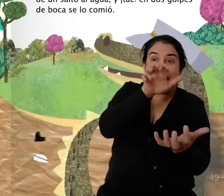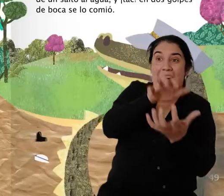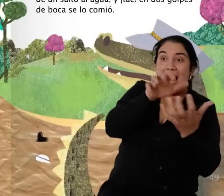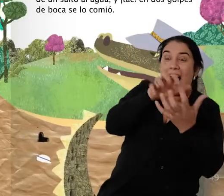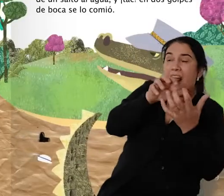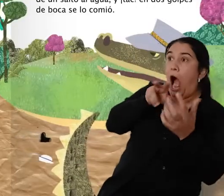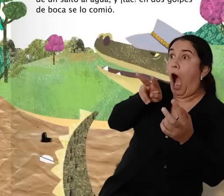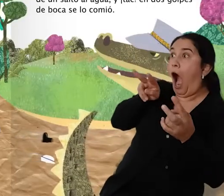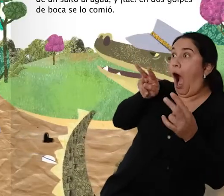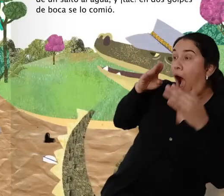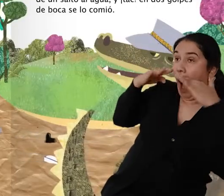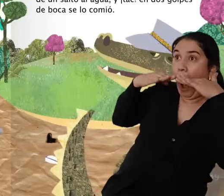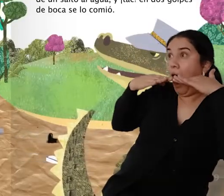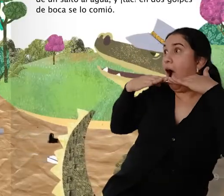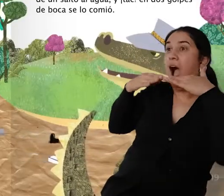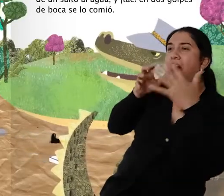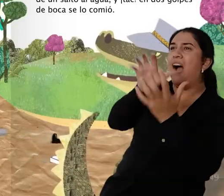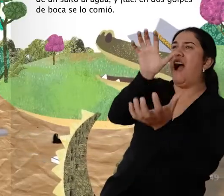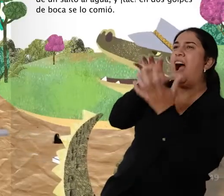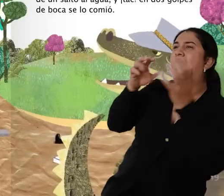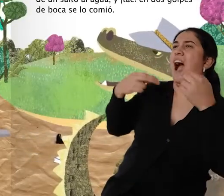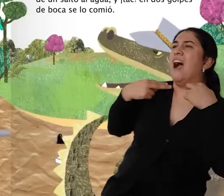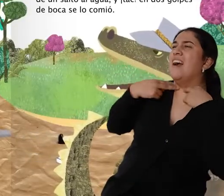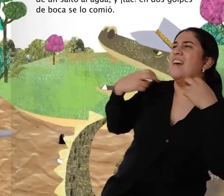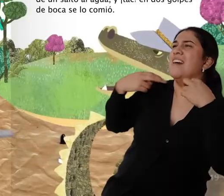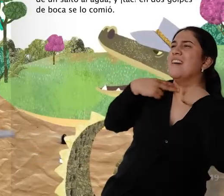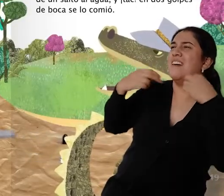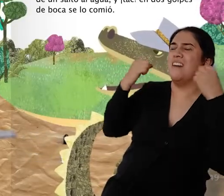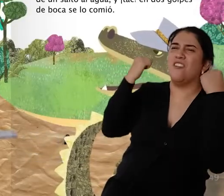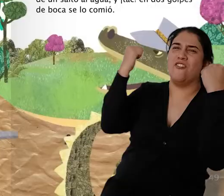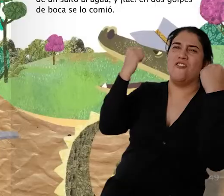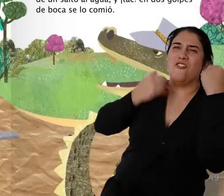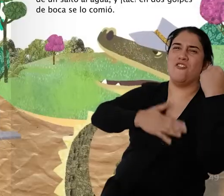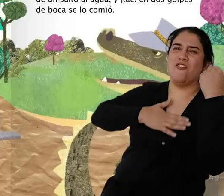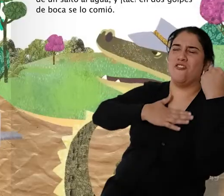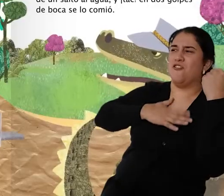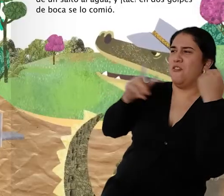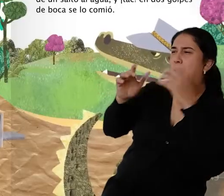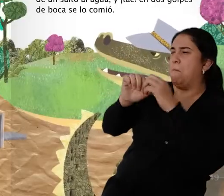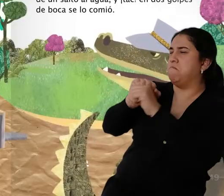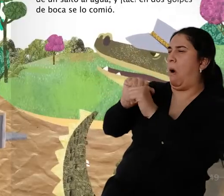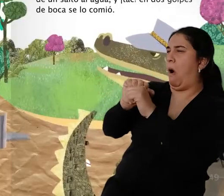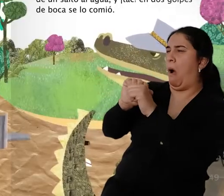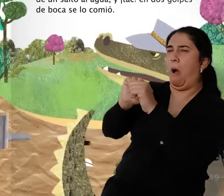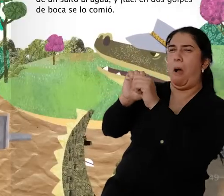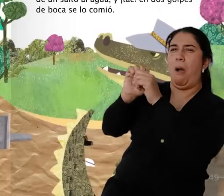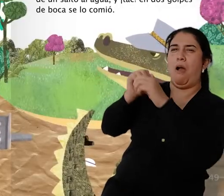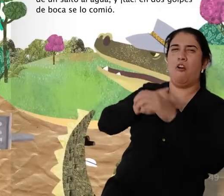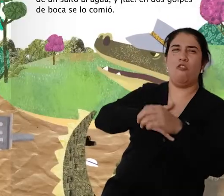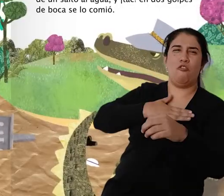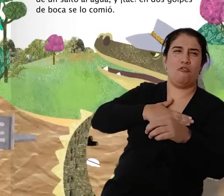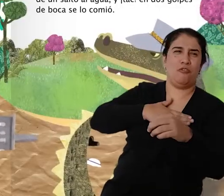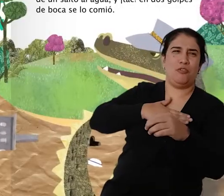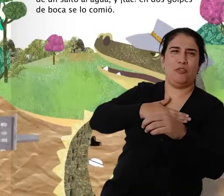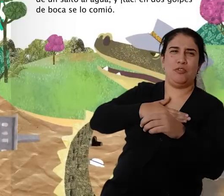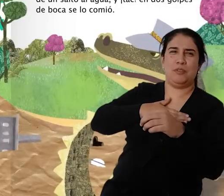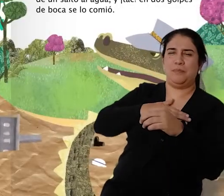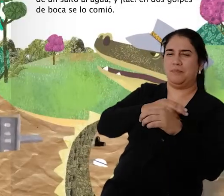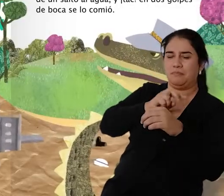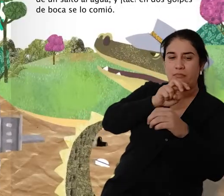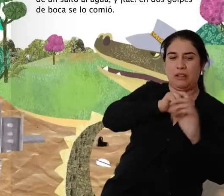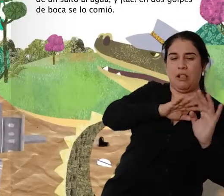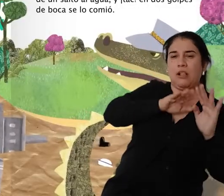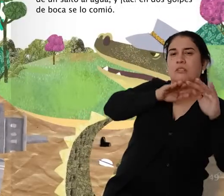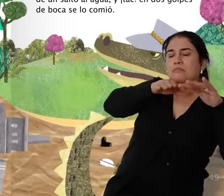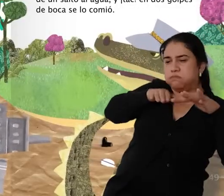Los yacarés dieron un grito de triunfo y corrieron como locos al dique. Desde allí vieron pasar por el agujero abierto por la